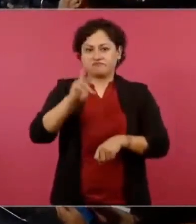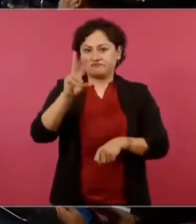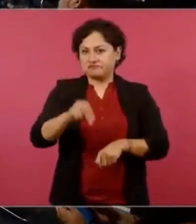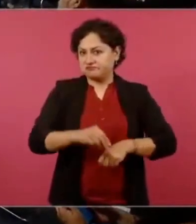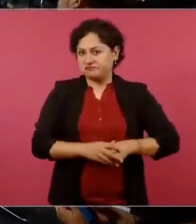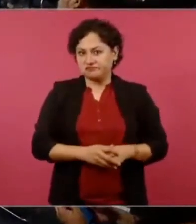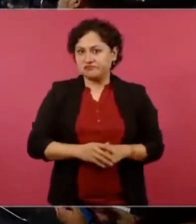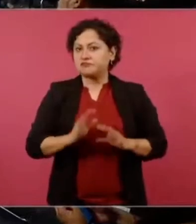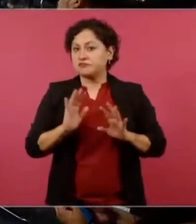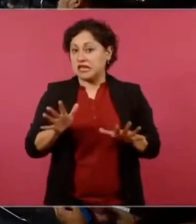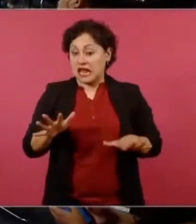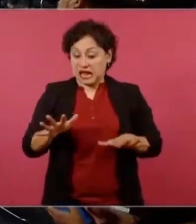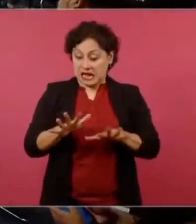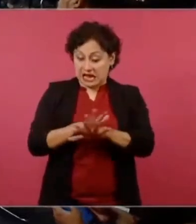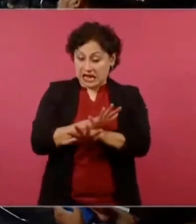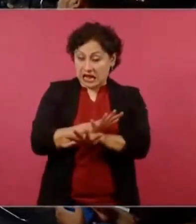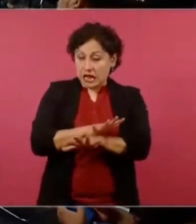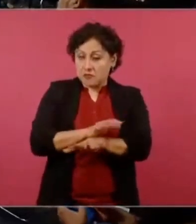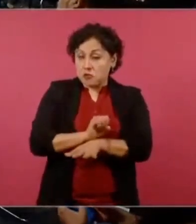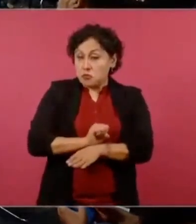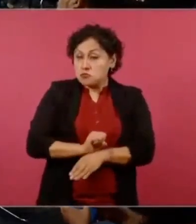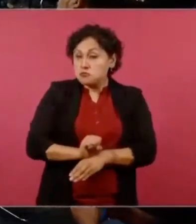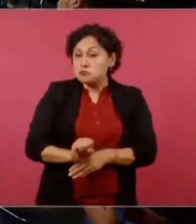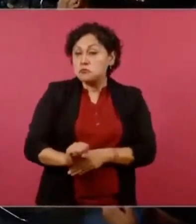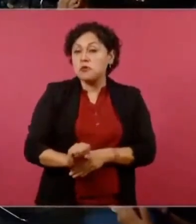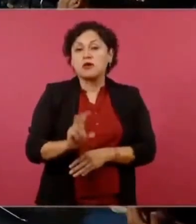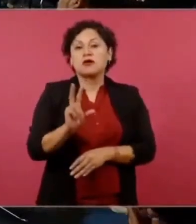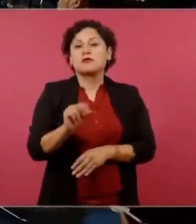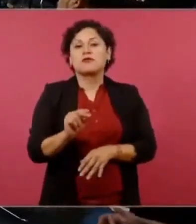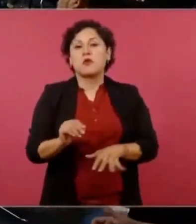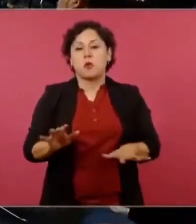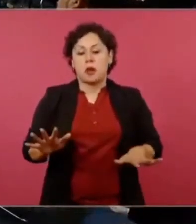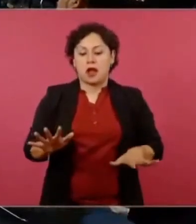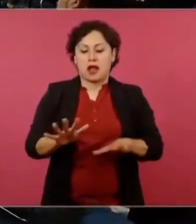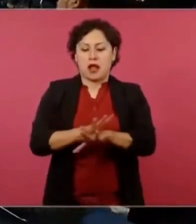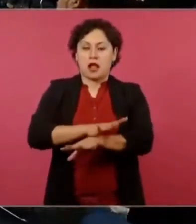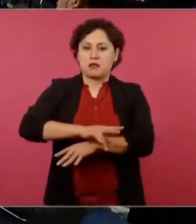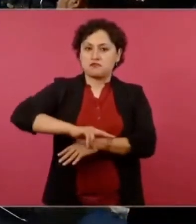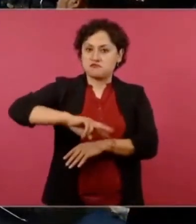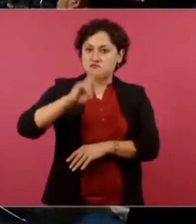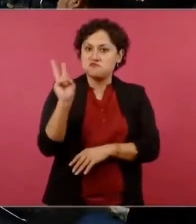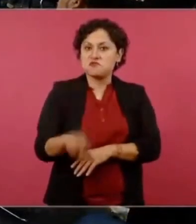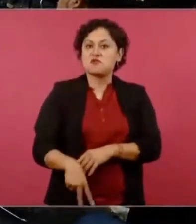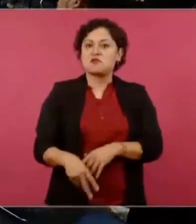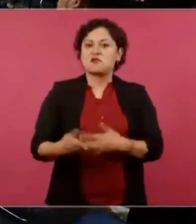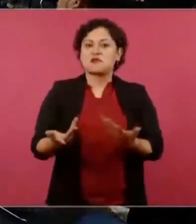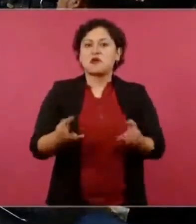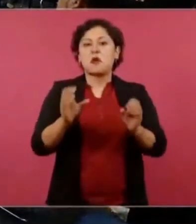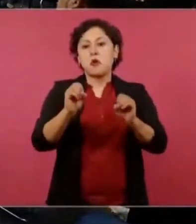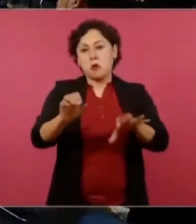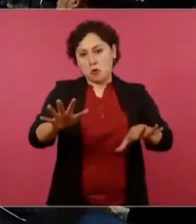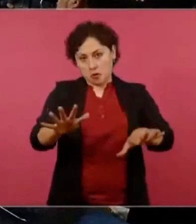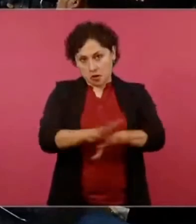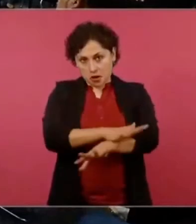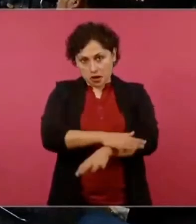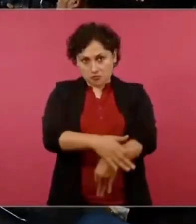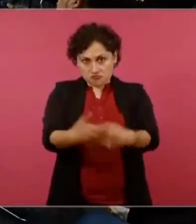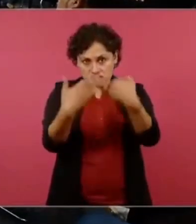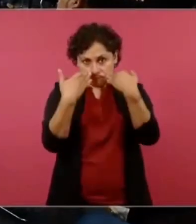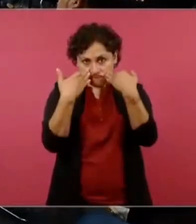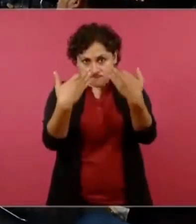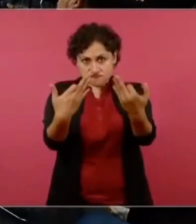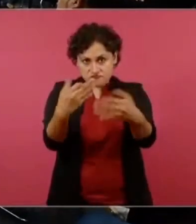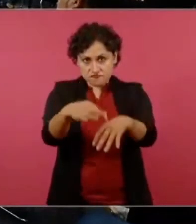hablar de cambio, sino agregarle cambio verdadero o cambio real.